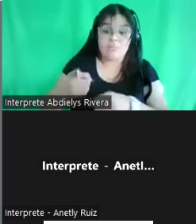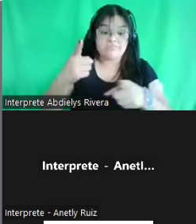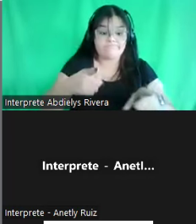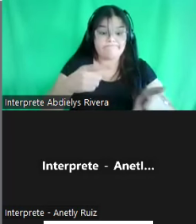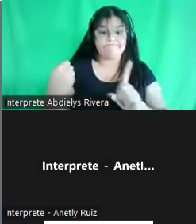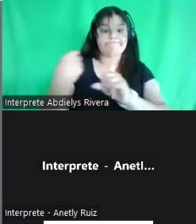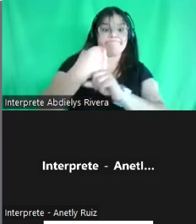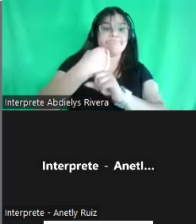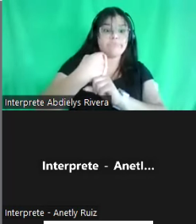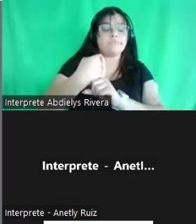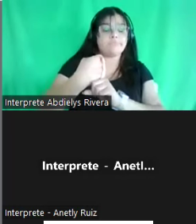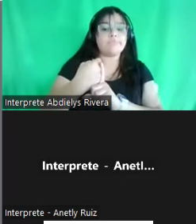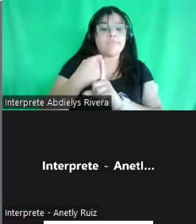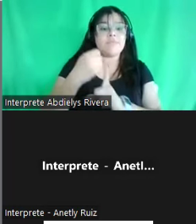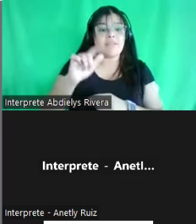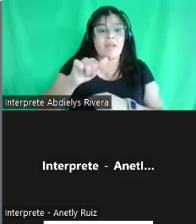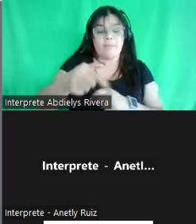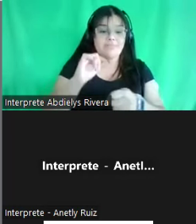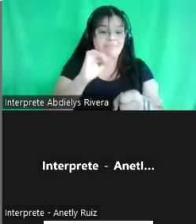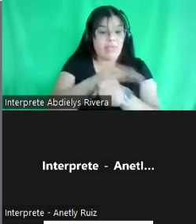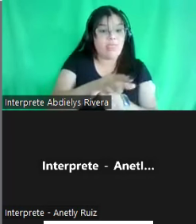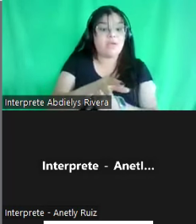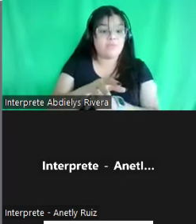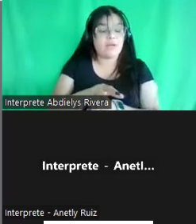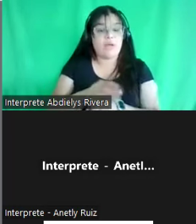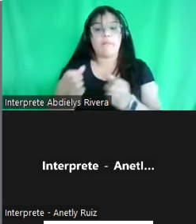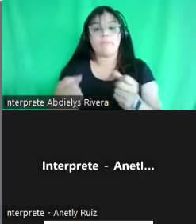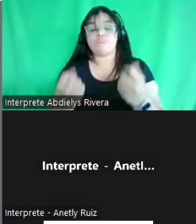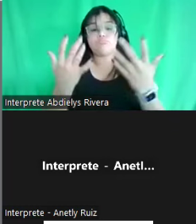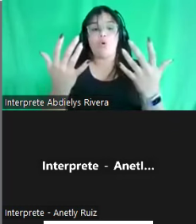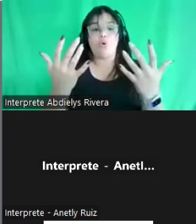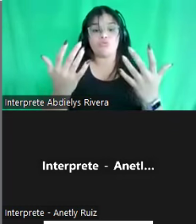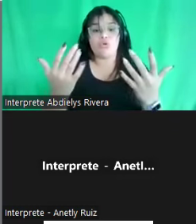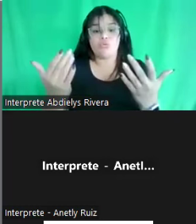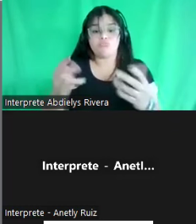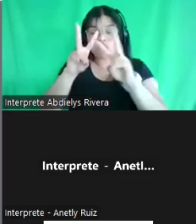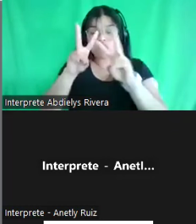están generando sobre esto. Y esto